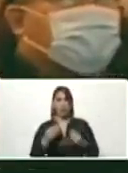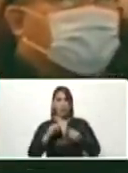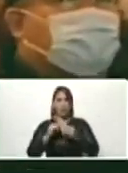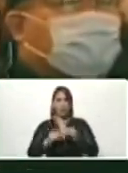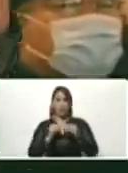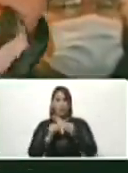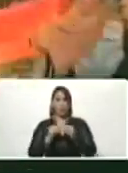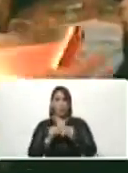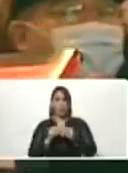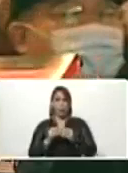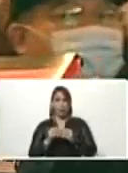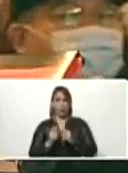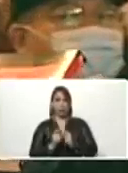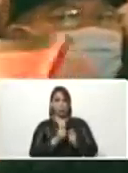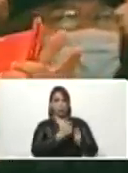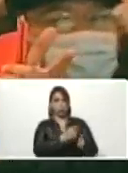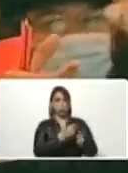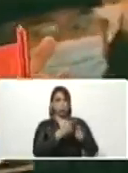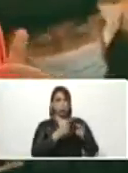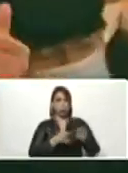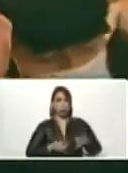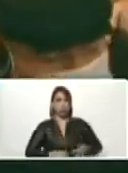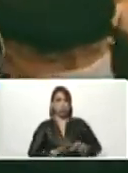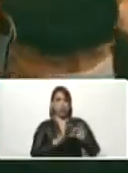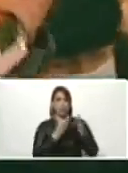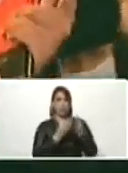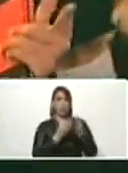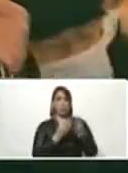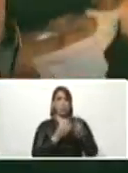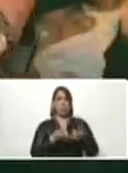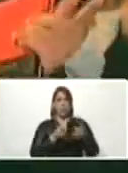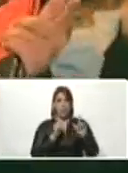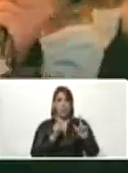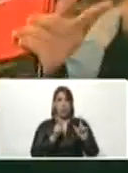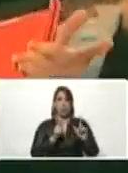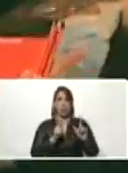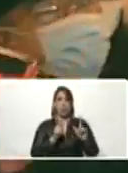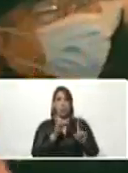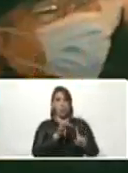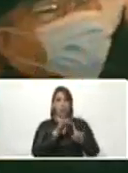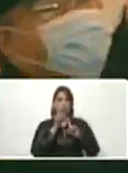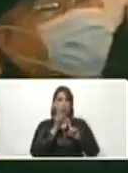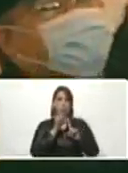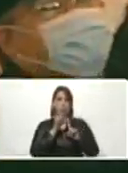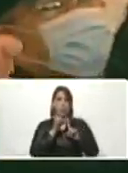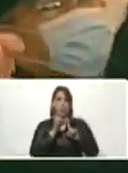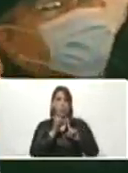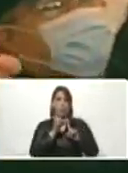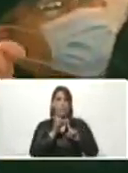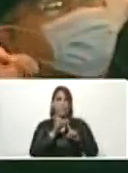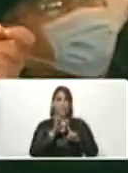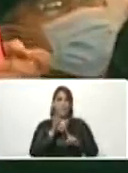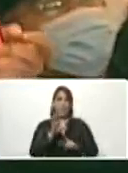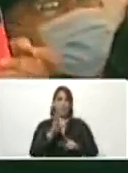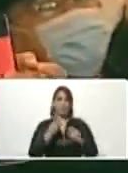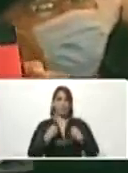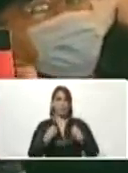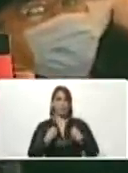les concedió a sus descendientes la posibilidad de optar por la nacionalidad o por la ciudadanía española. De modo pues que el mismo